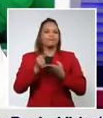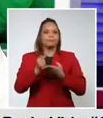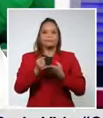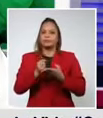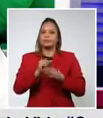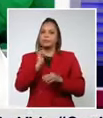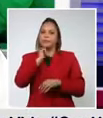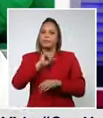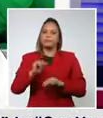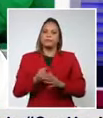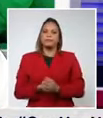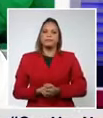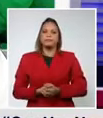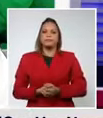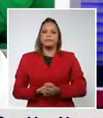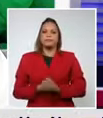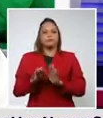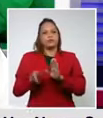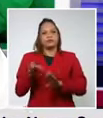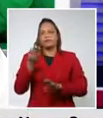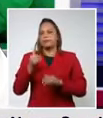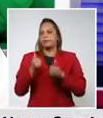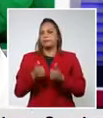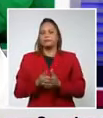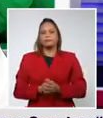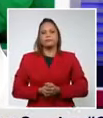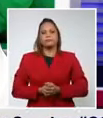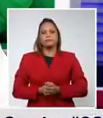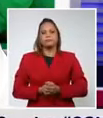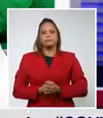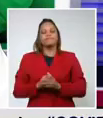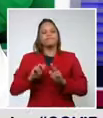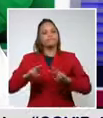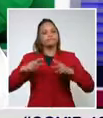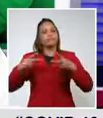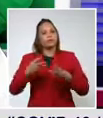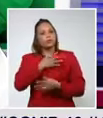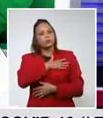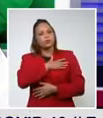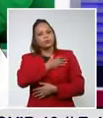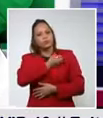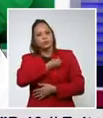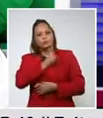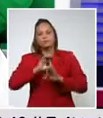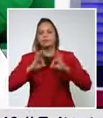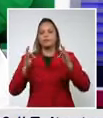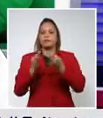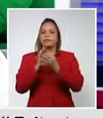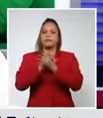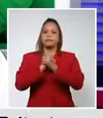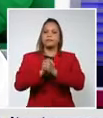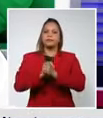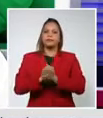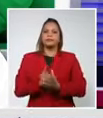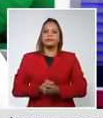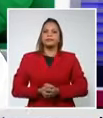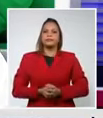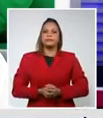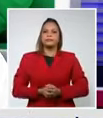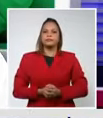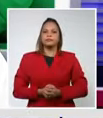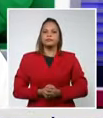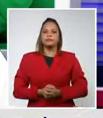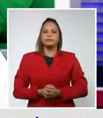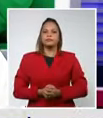su recuperación. Reitero nuestras condolencias a familiares y amistades.